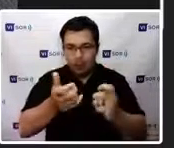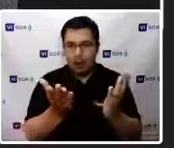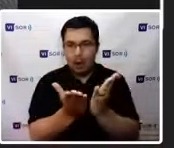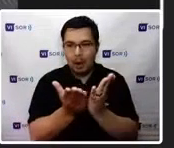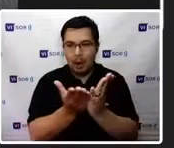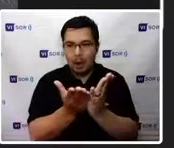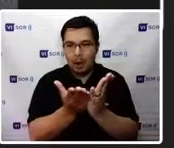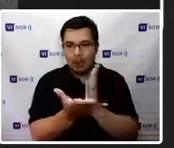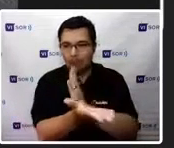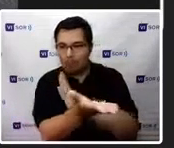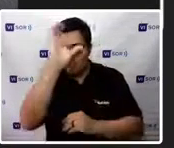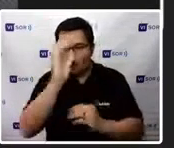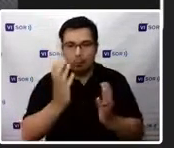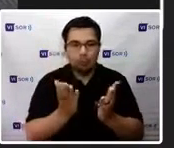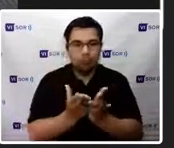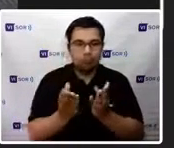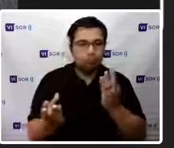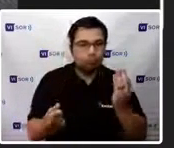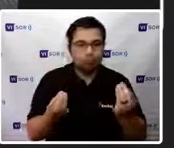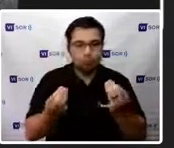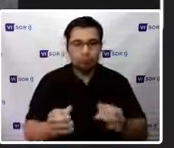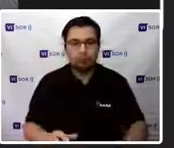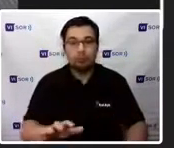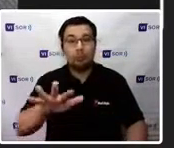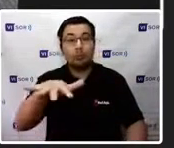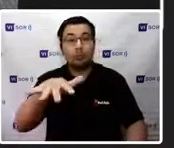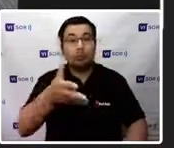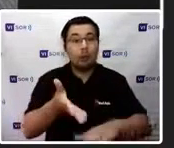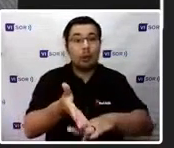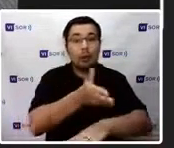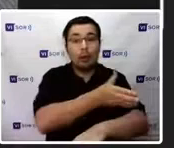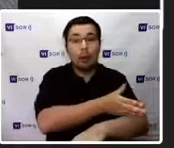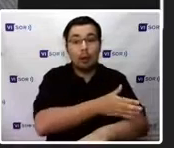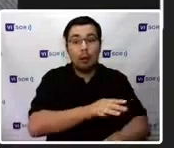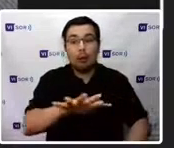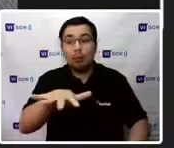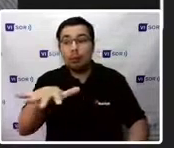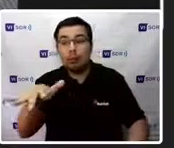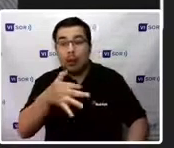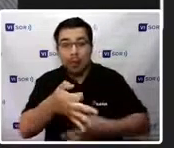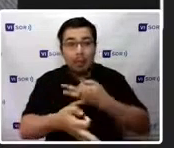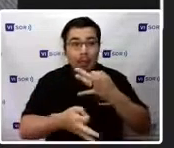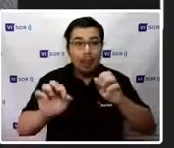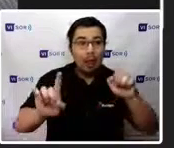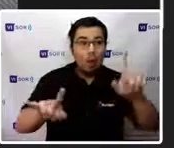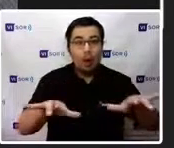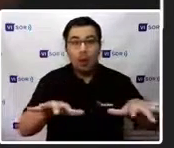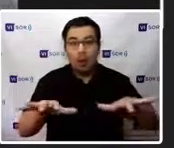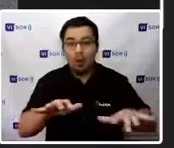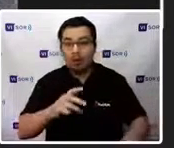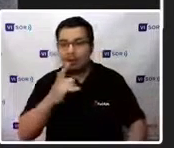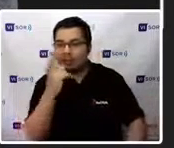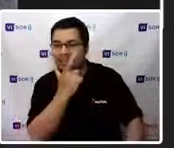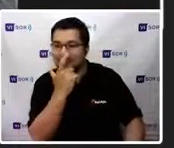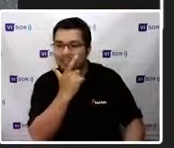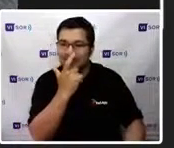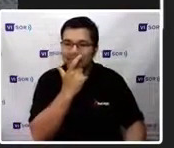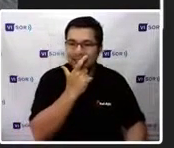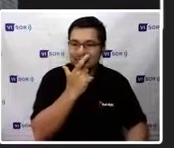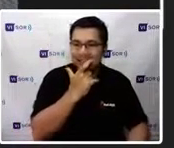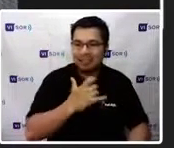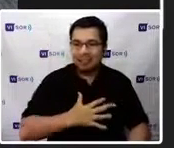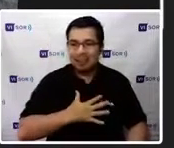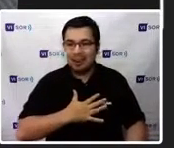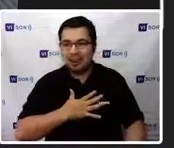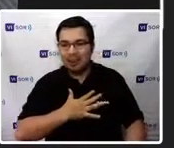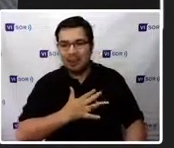Juan, oye Juan, antes que te vayas, cuéntate alguna anécdota que te haya tocado divertida, pues, a ver, de alguno de los terrenos, alguna anécdota que te